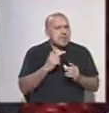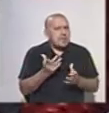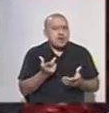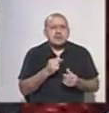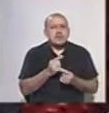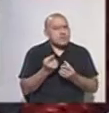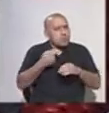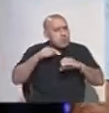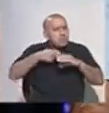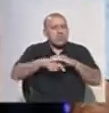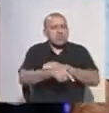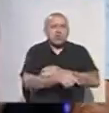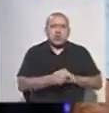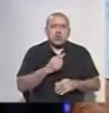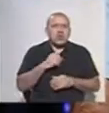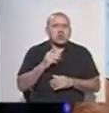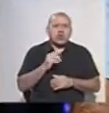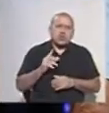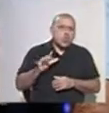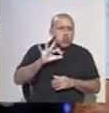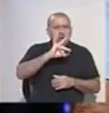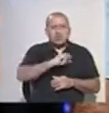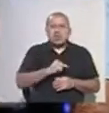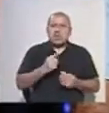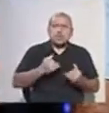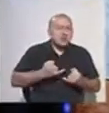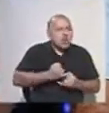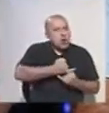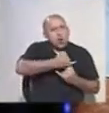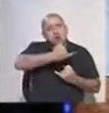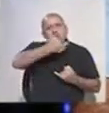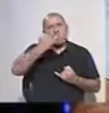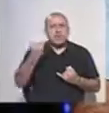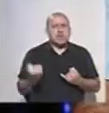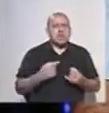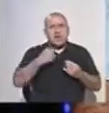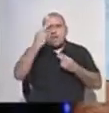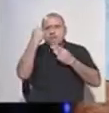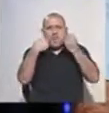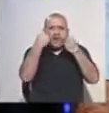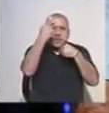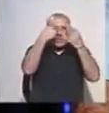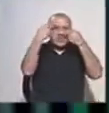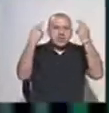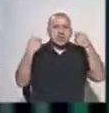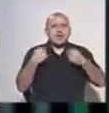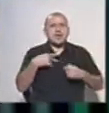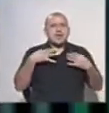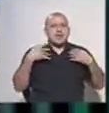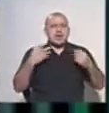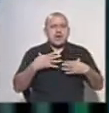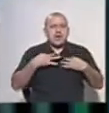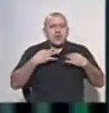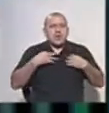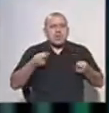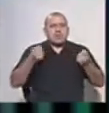Varias veces por día, sí. O sea, todo el día, cargado de maquillaje, de vestuario, de viajes. Nos criamos juntos. Imagínate que